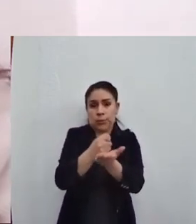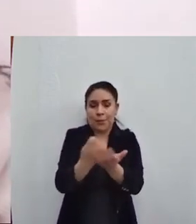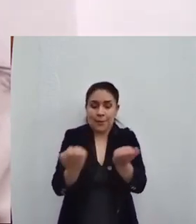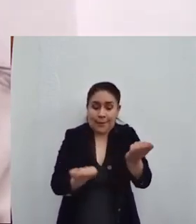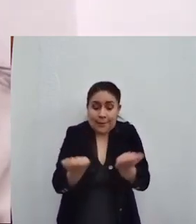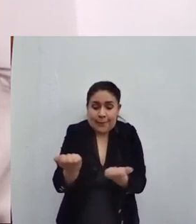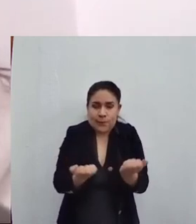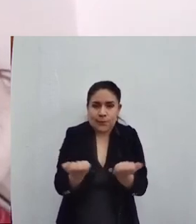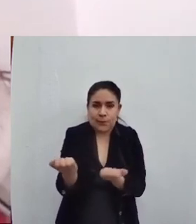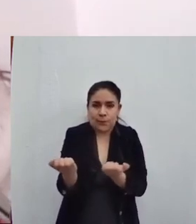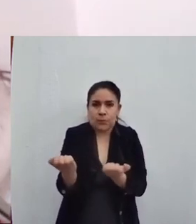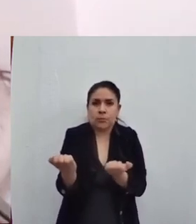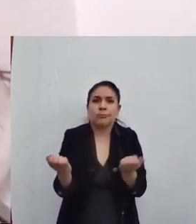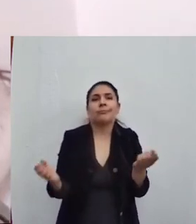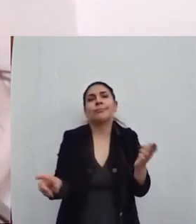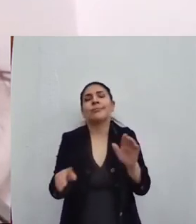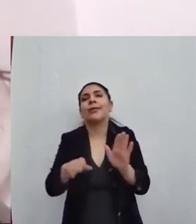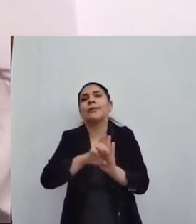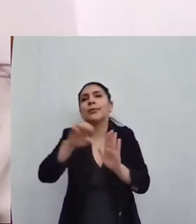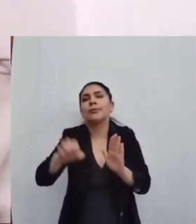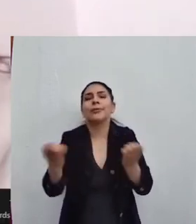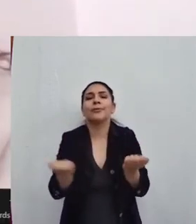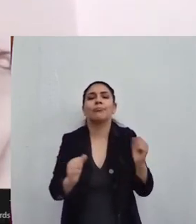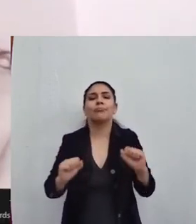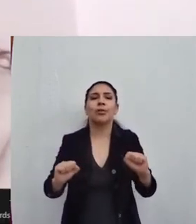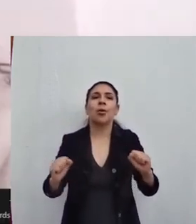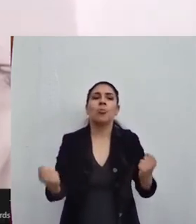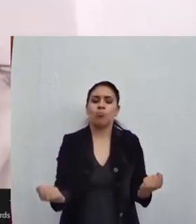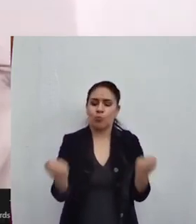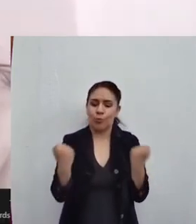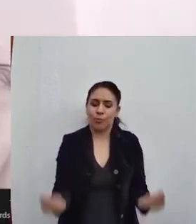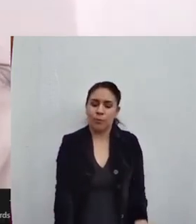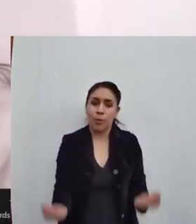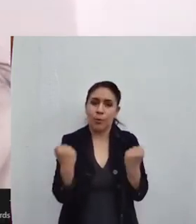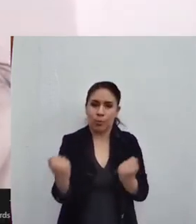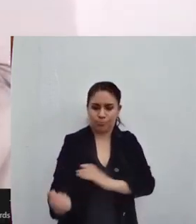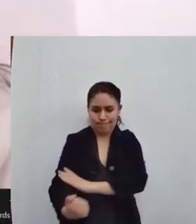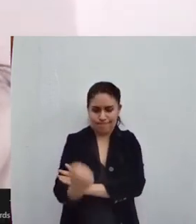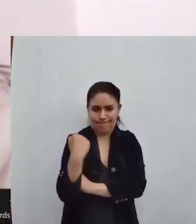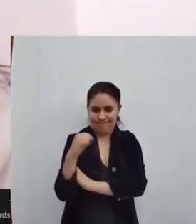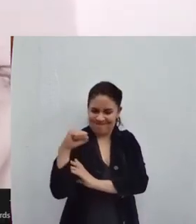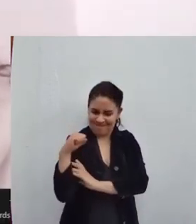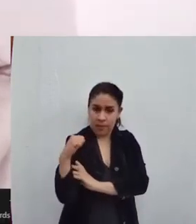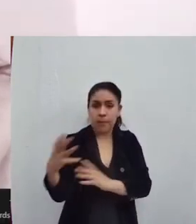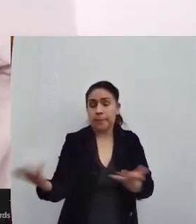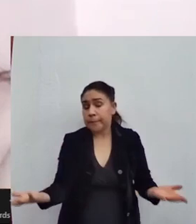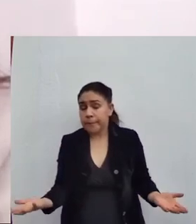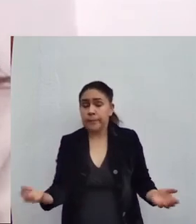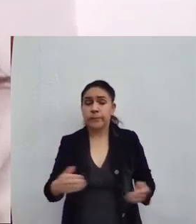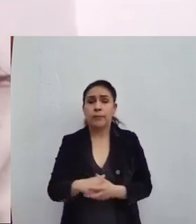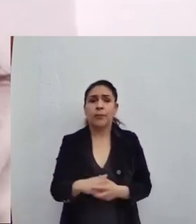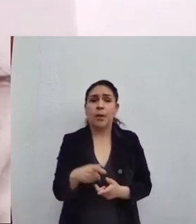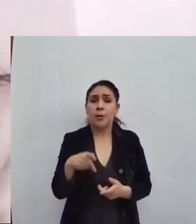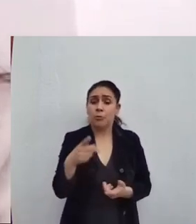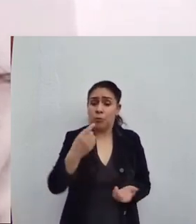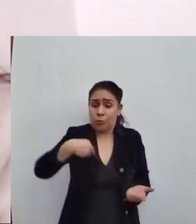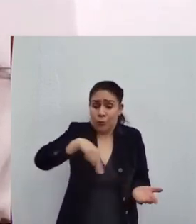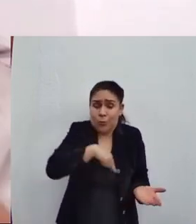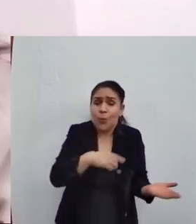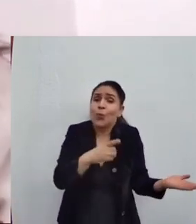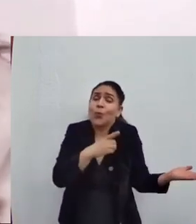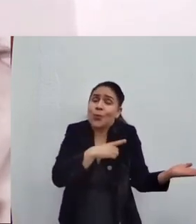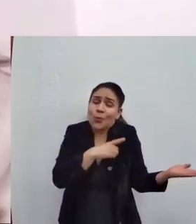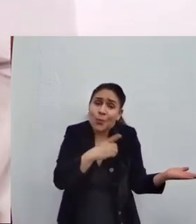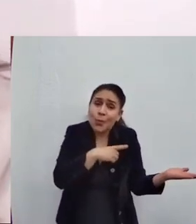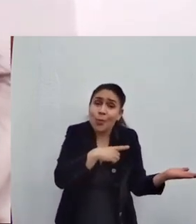en donde hacemos pesas, sesiones de pesas, y todo esto lo estamos generando sin la ayuda de nadie, y somos